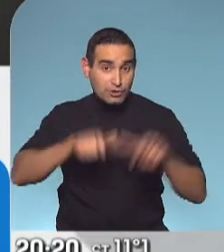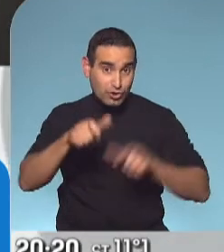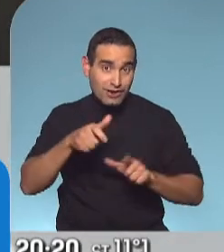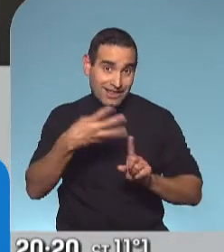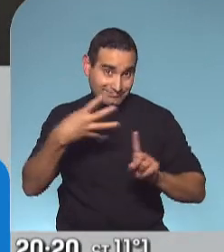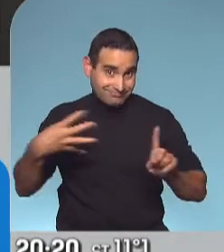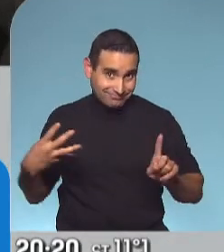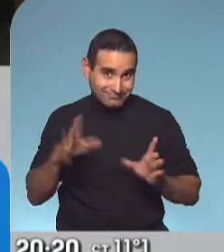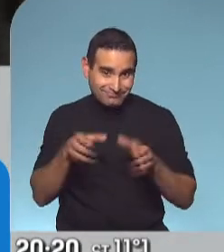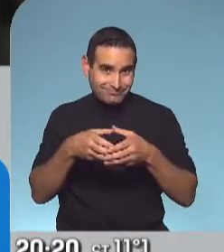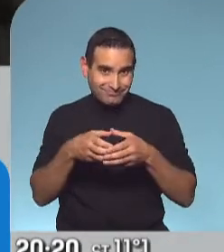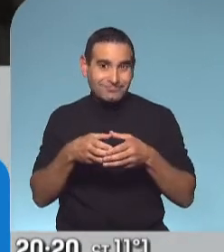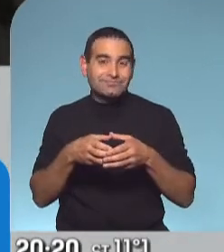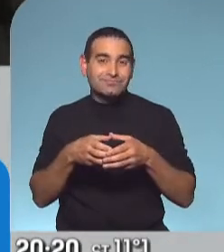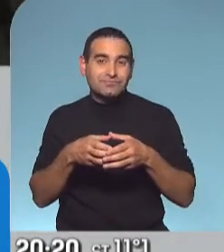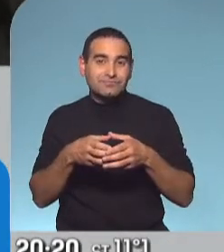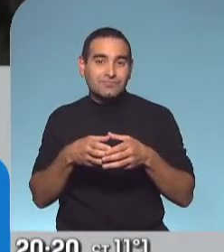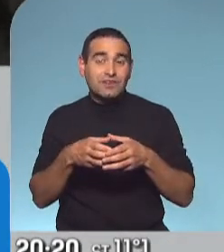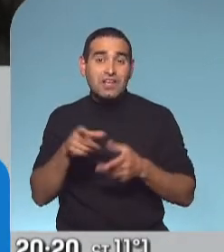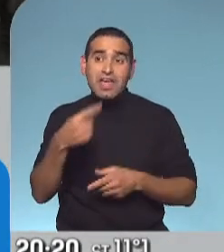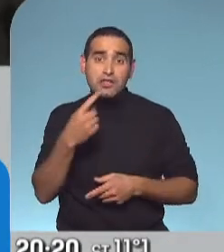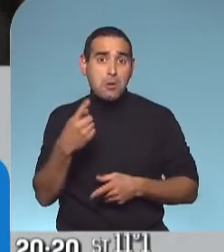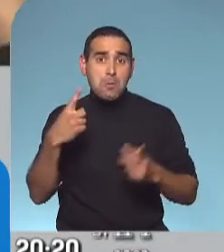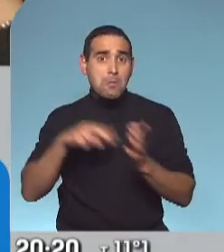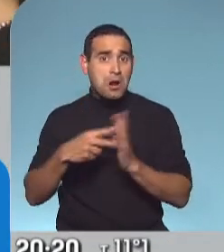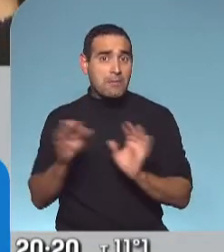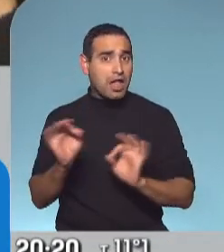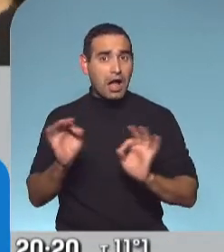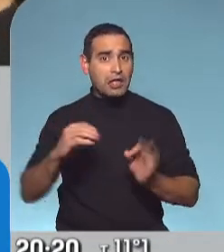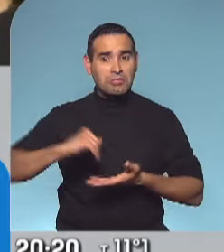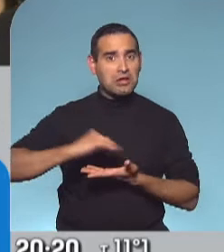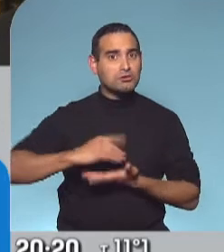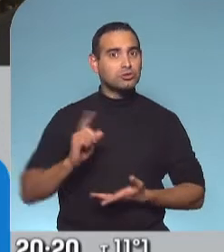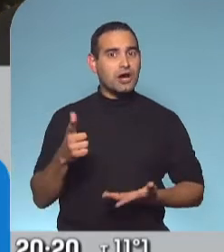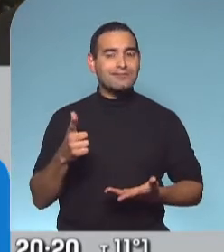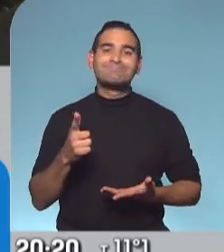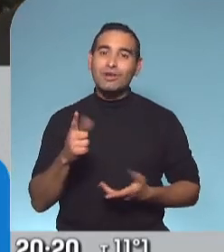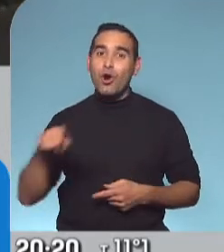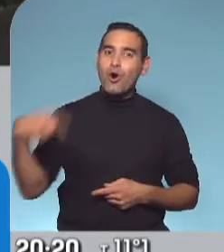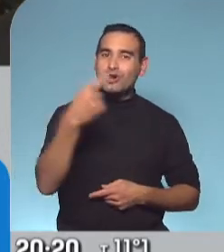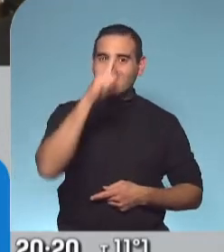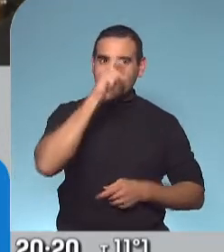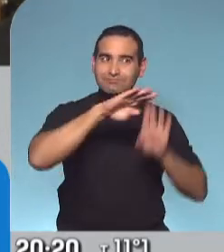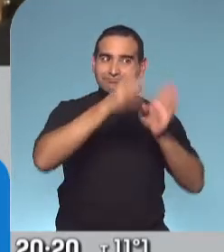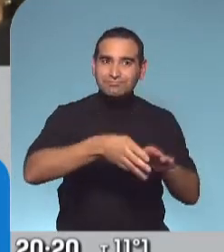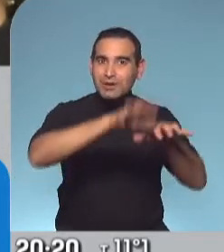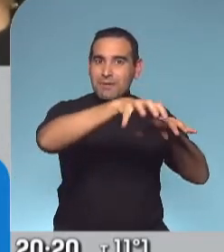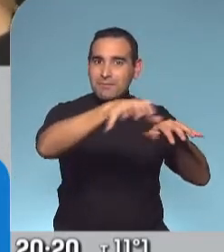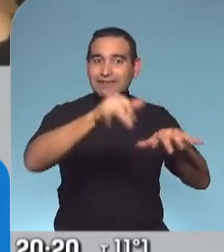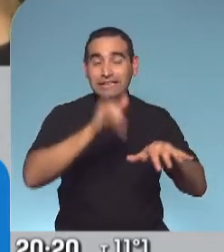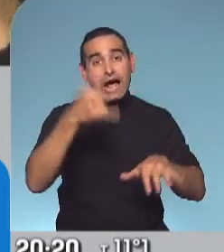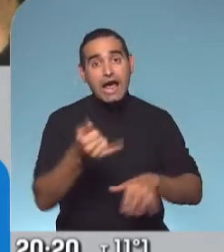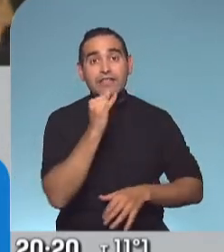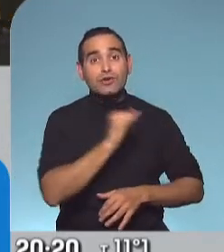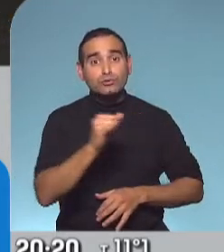comunidad LGBTIQ+, que no tuvieron ese problema. Pero en muchas clínicas, y ahora tenemos también denuncias